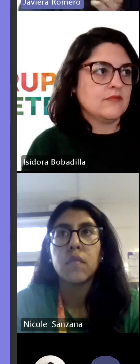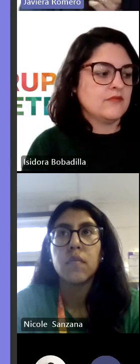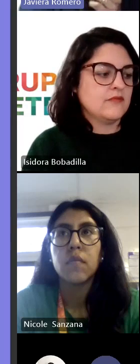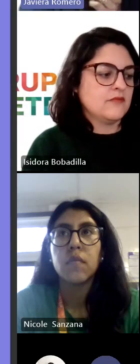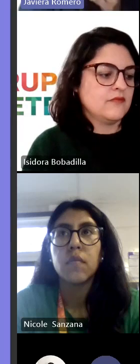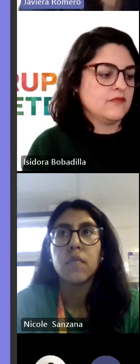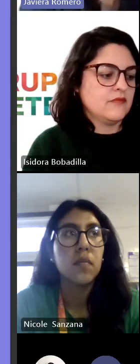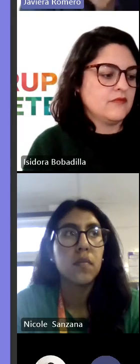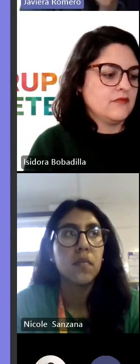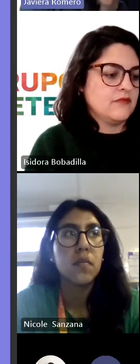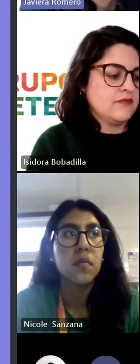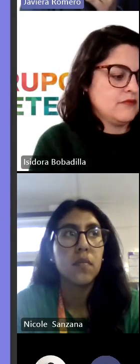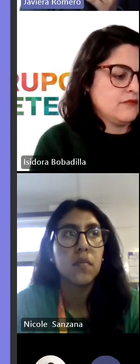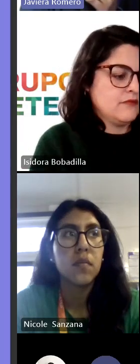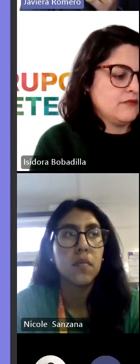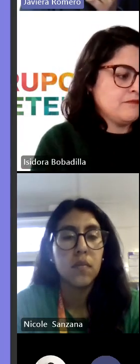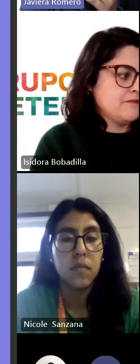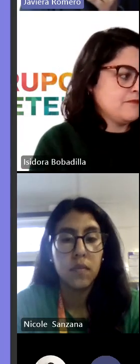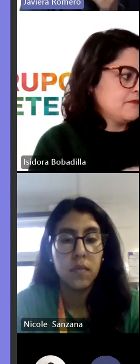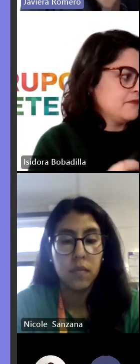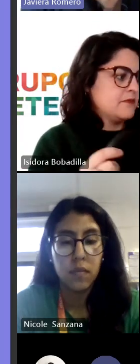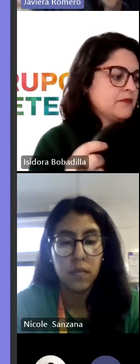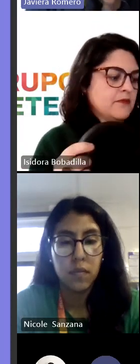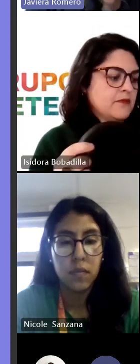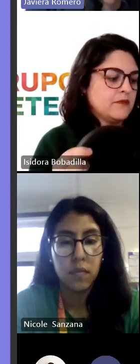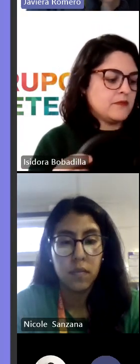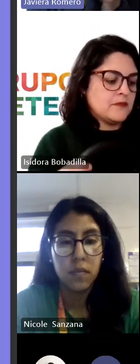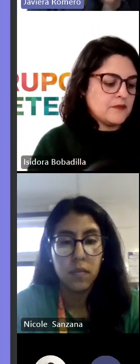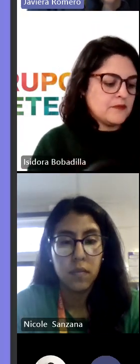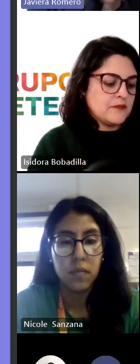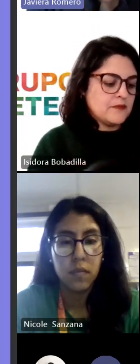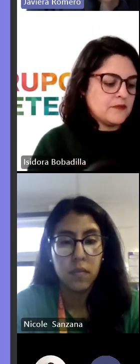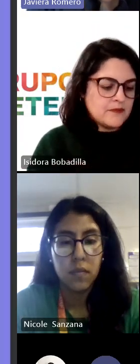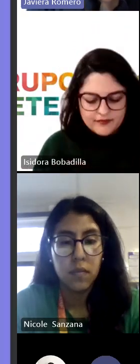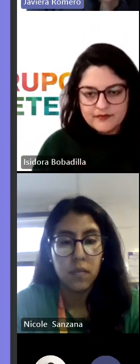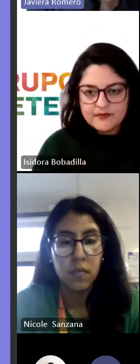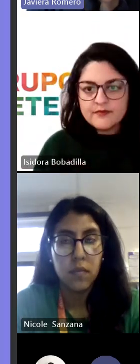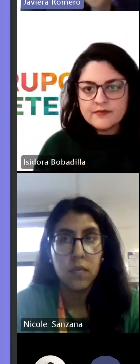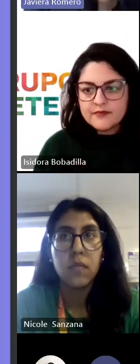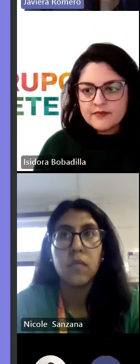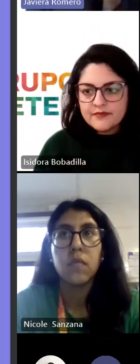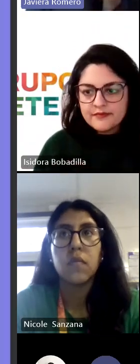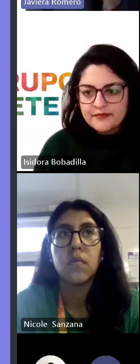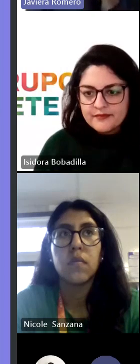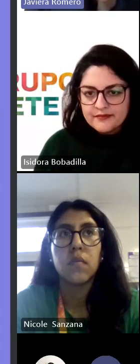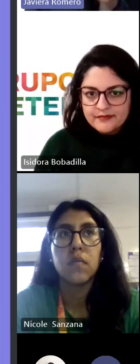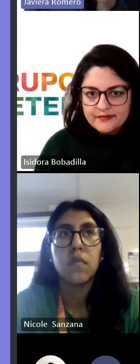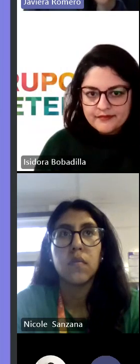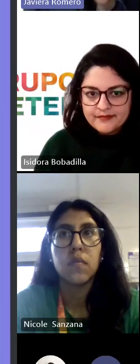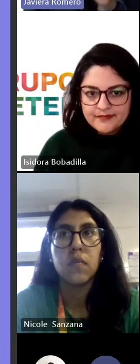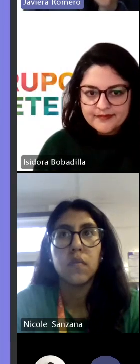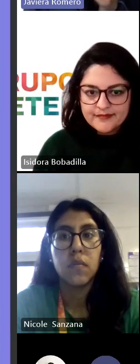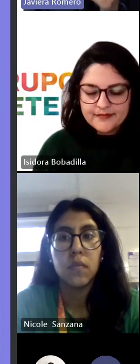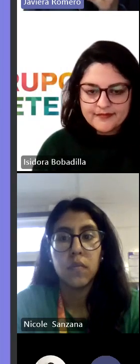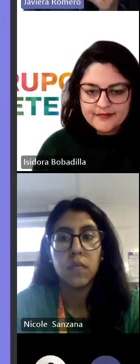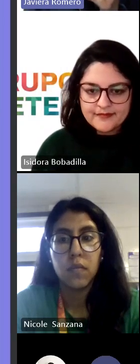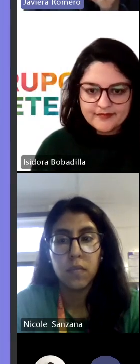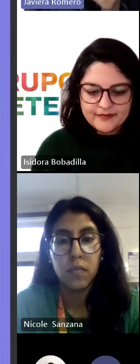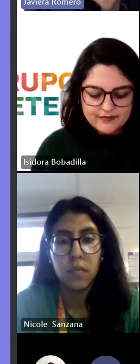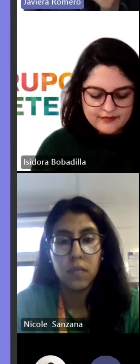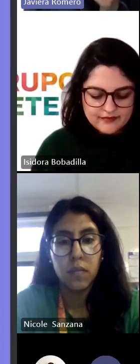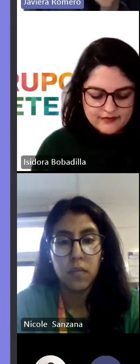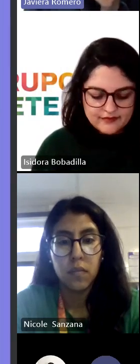que cuidemos de cada uno de nosotros y que nos cuidemos también de nosotros, antes, después de esta